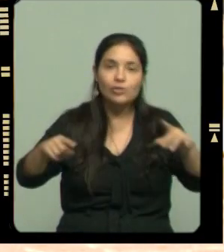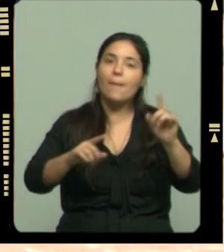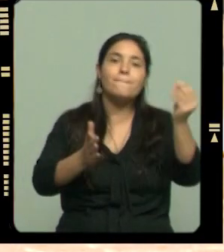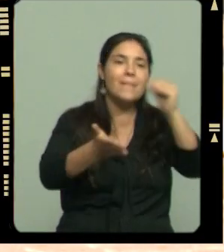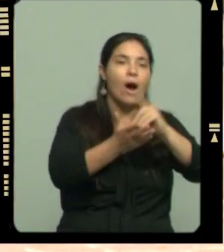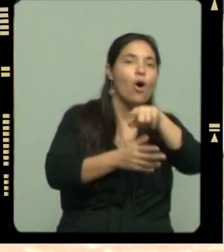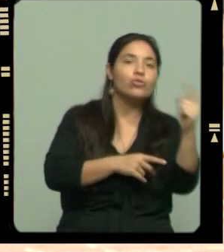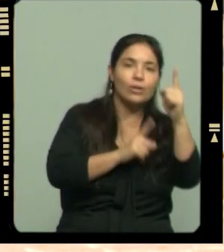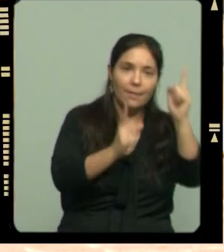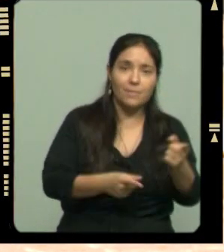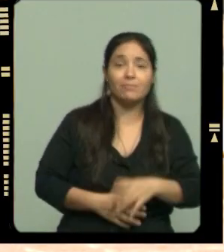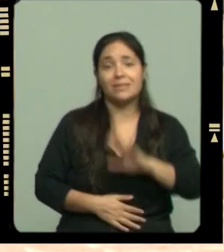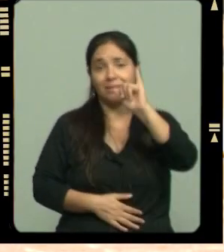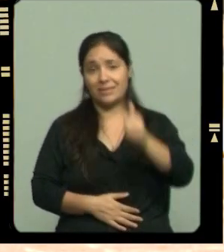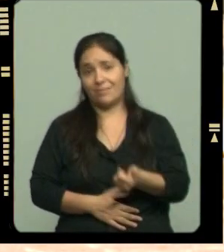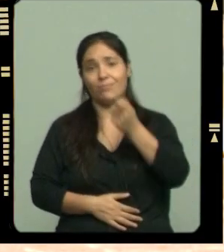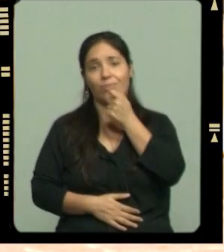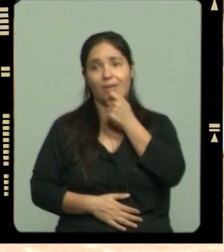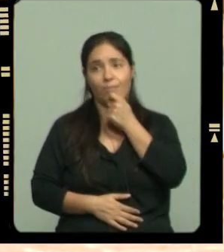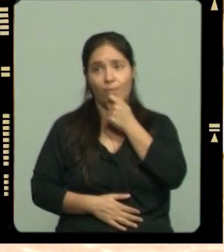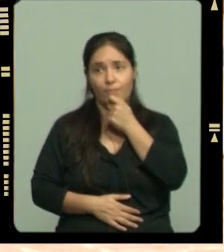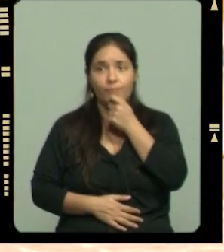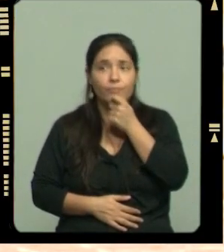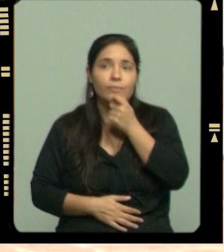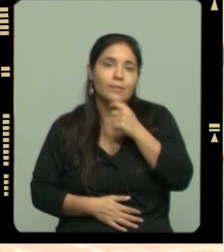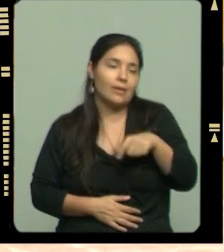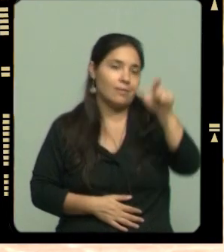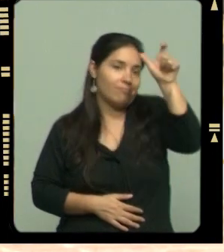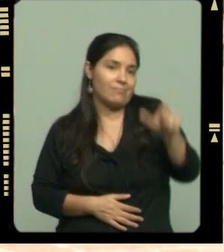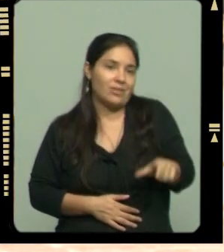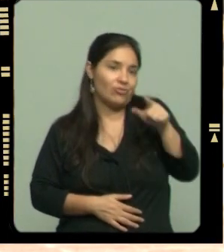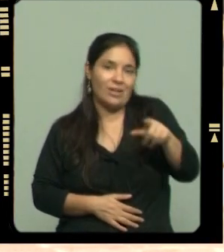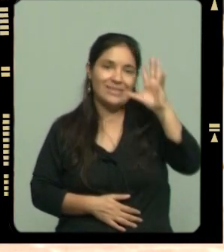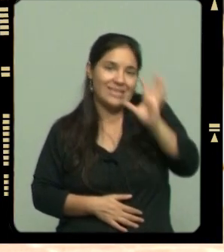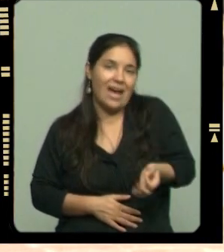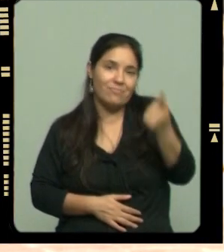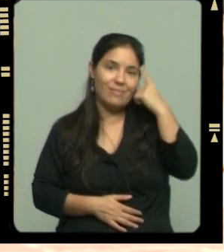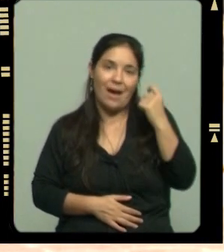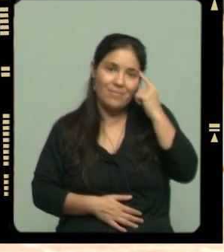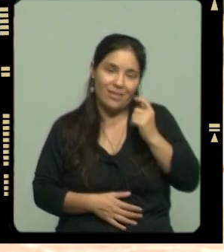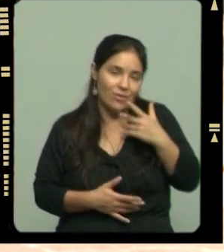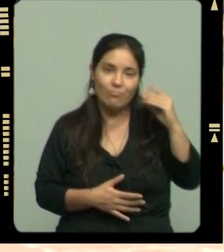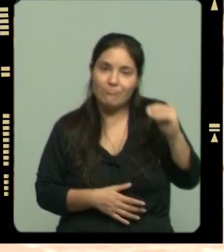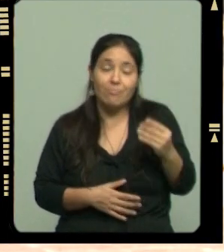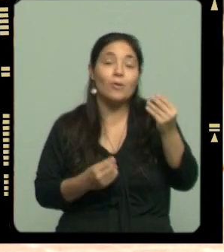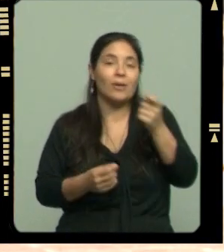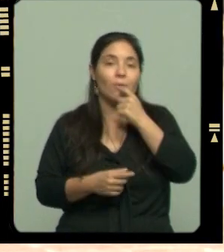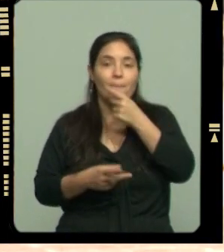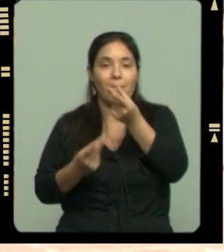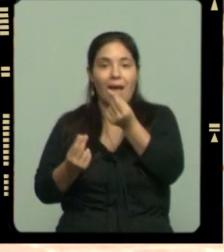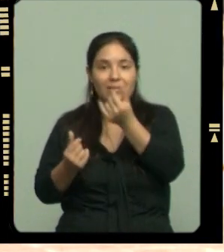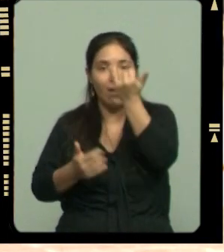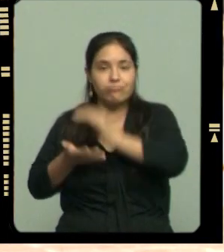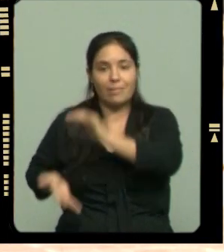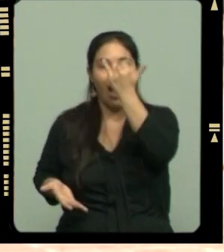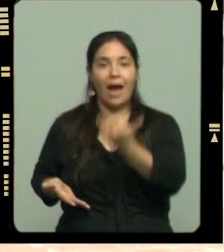lado también, ¿no? Claro, es más, porque la persona que tenga, es más, podemos decir las lecciones aprendidas de estos fracasos, entre comillas, es que la persona que tenía mucha